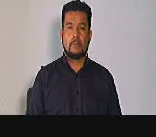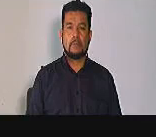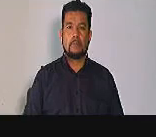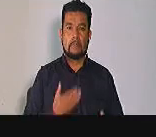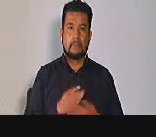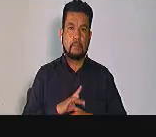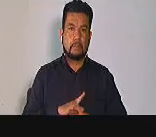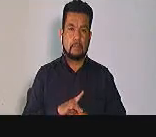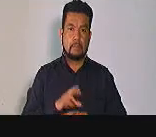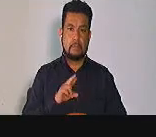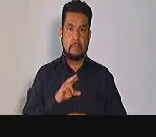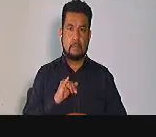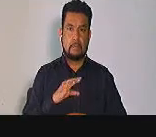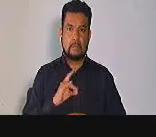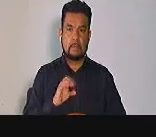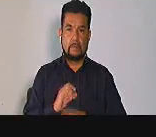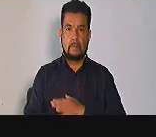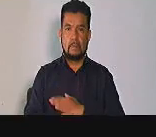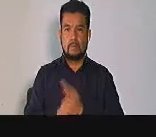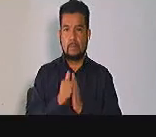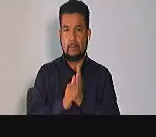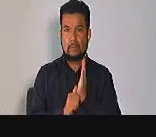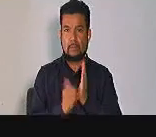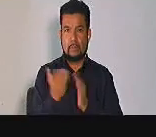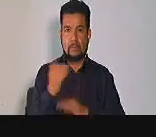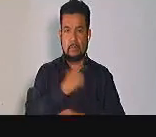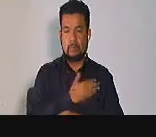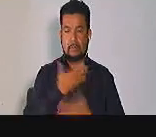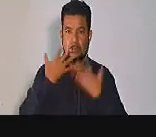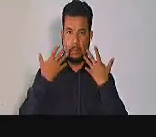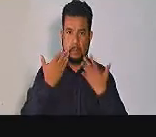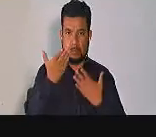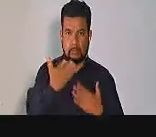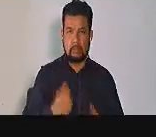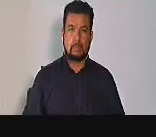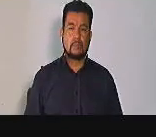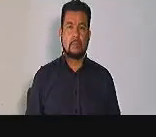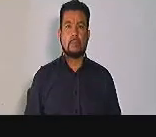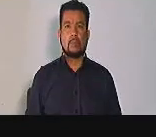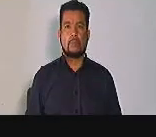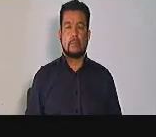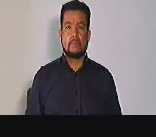Gracias, doctor Ricardo. Continuemos con el orden del día, tan amable.